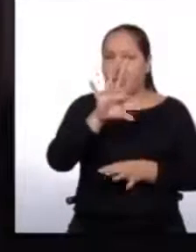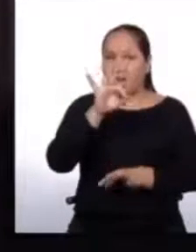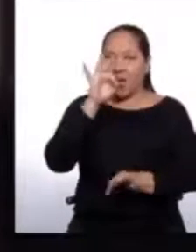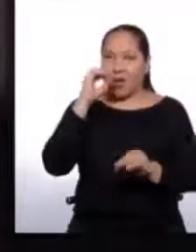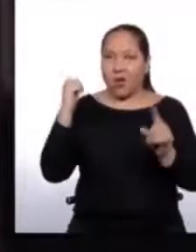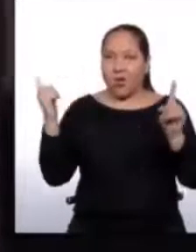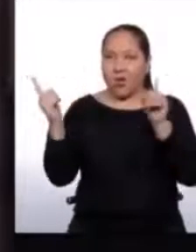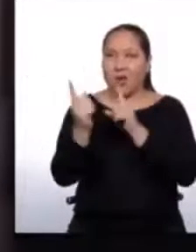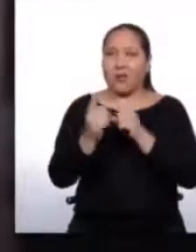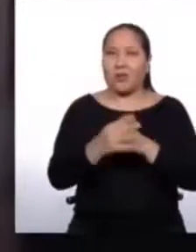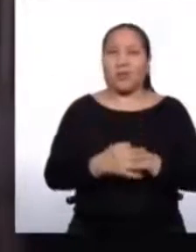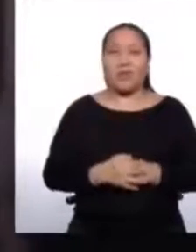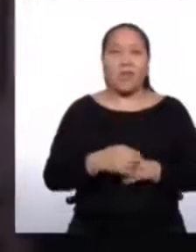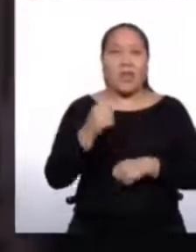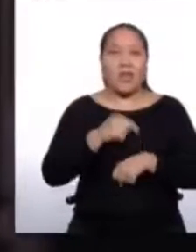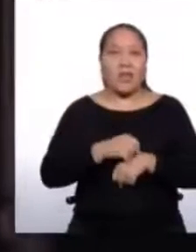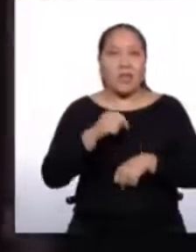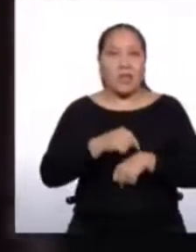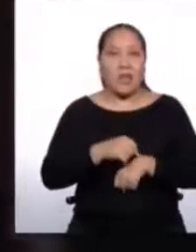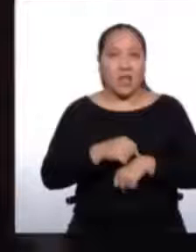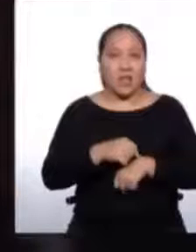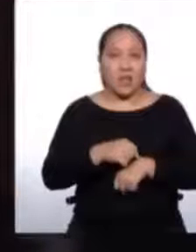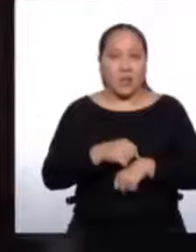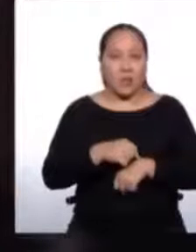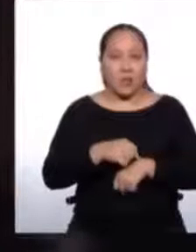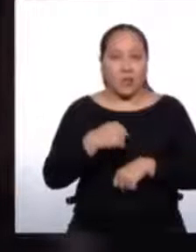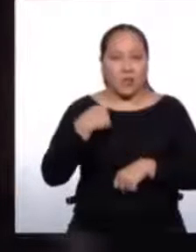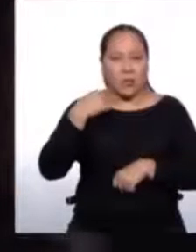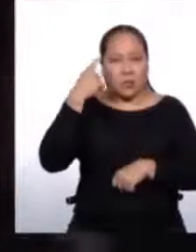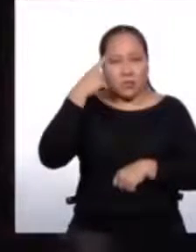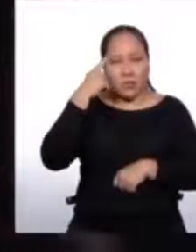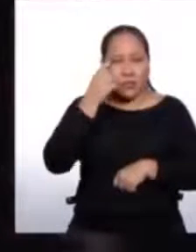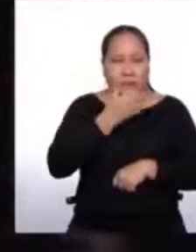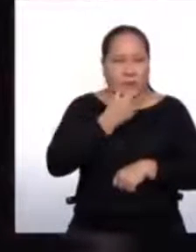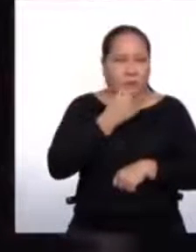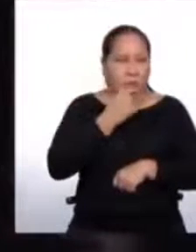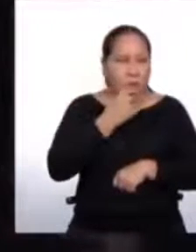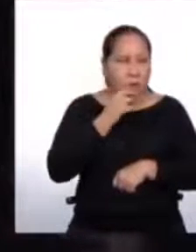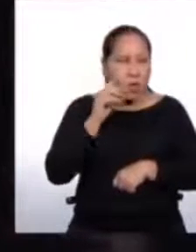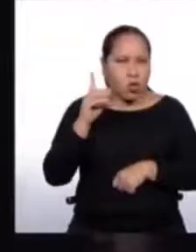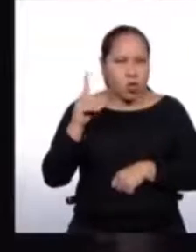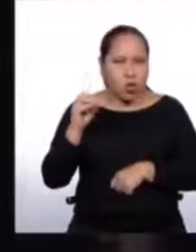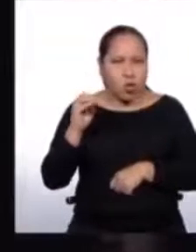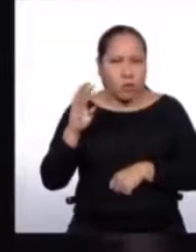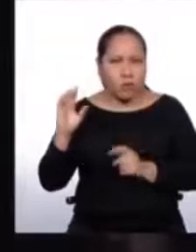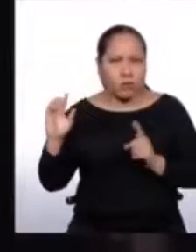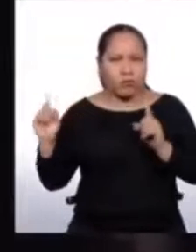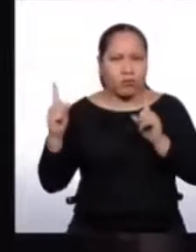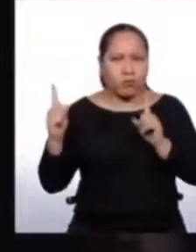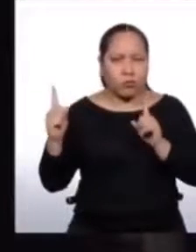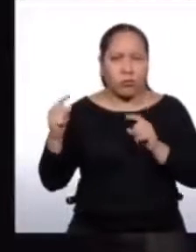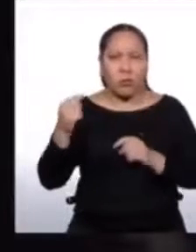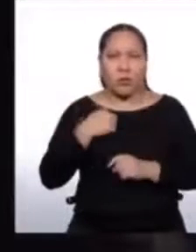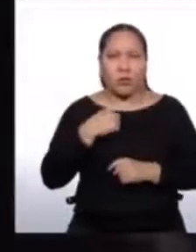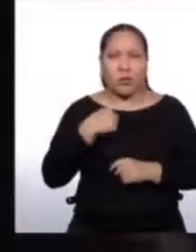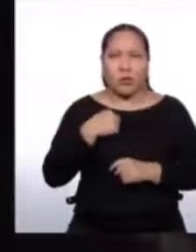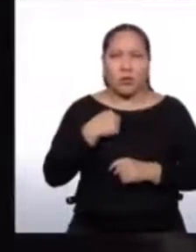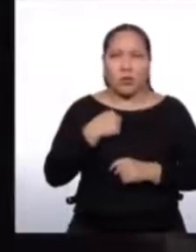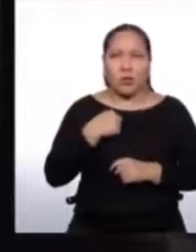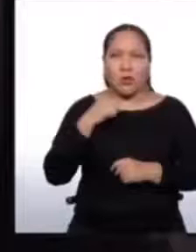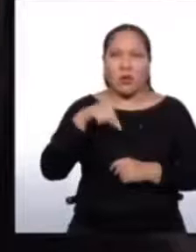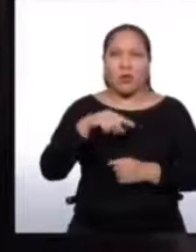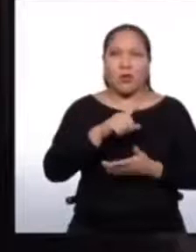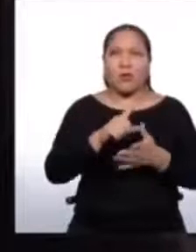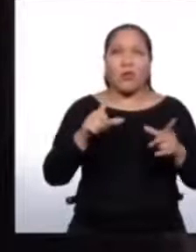Con el tiempo, la idea del doble se me empezó a hacer obsesiva. Me di cuenta que las antípodas de donde yo estaba correspondían a la